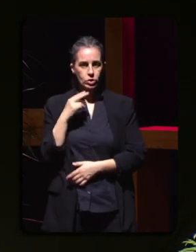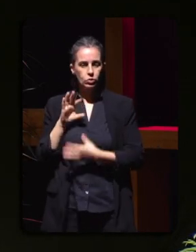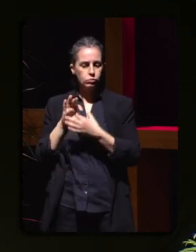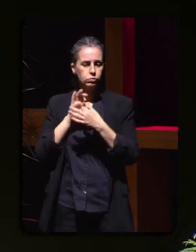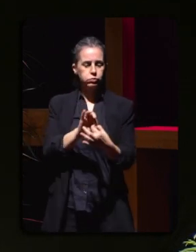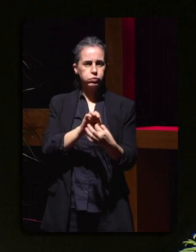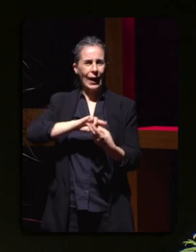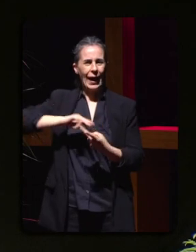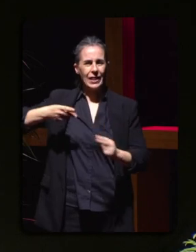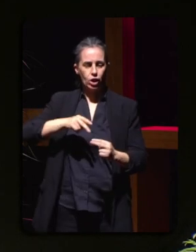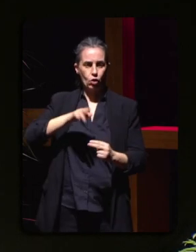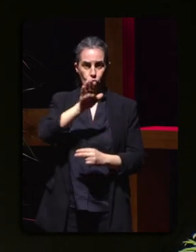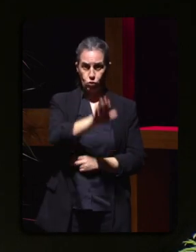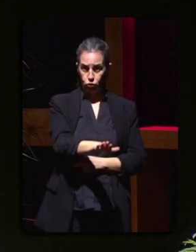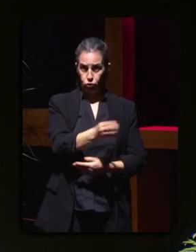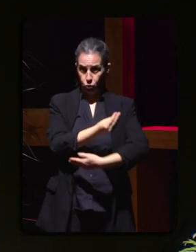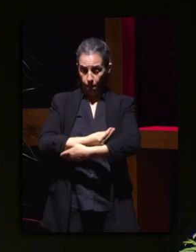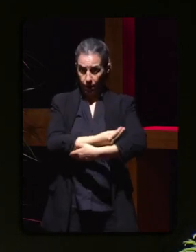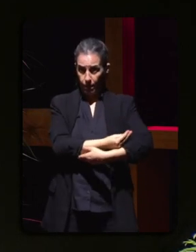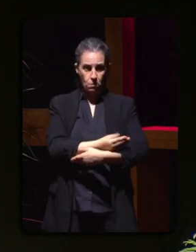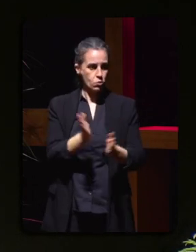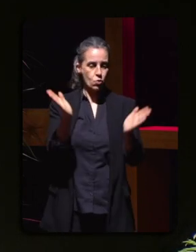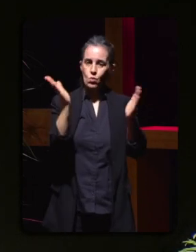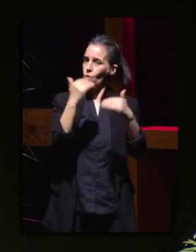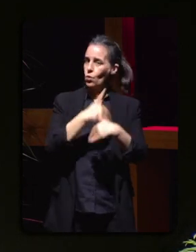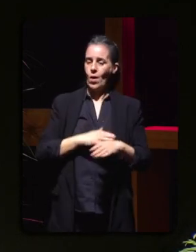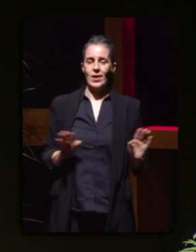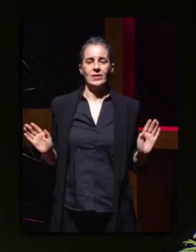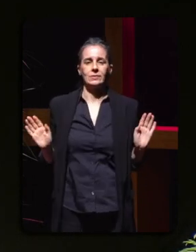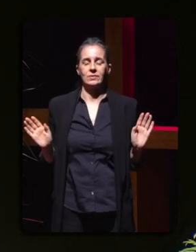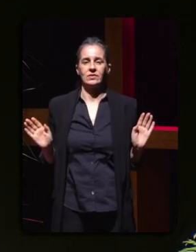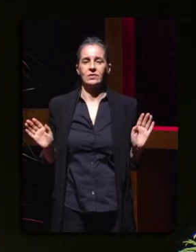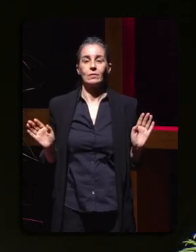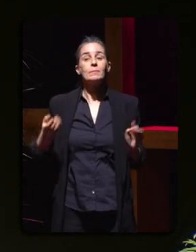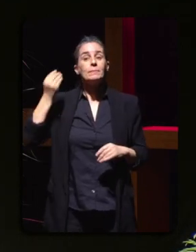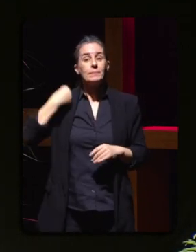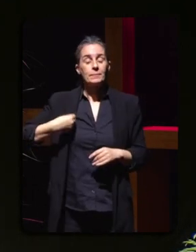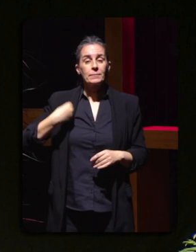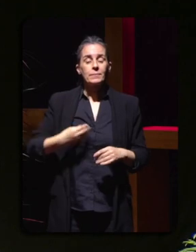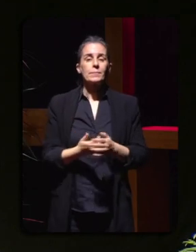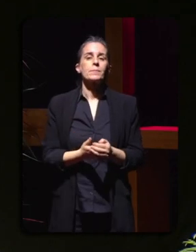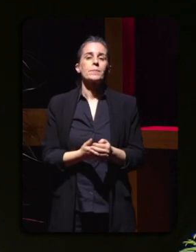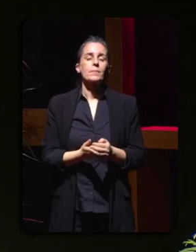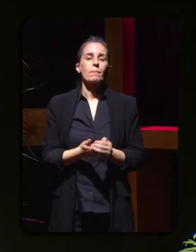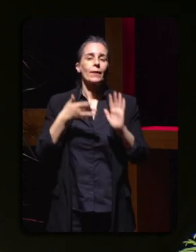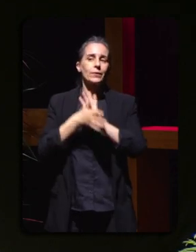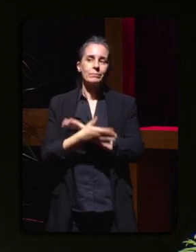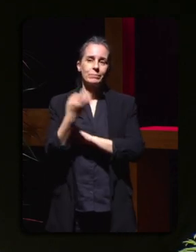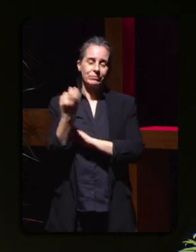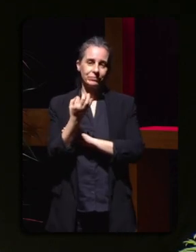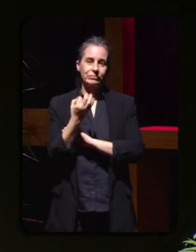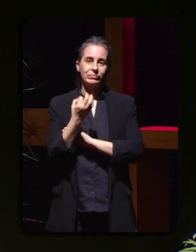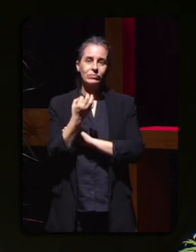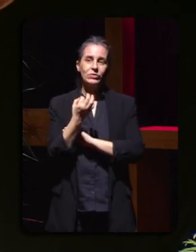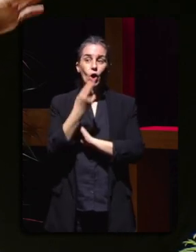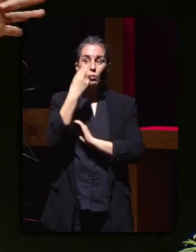genético con ese con ese futuro nacido vale De hecho Bueno eso quiere decir que el